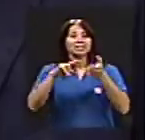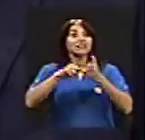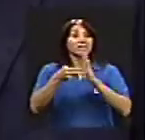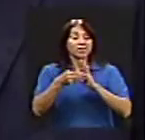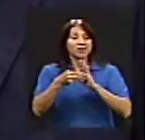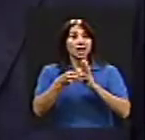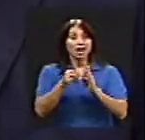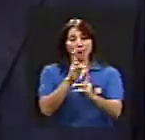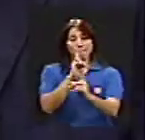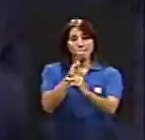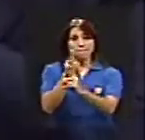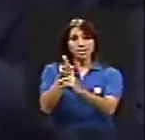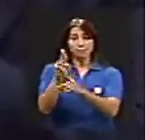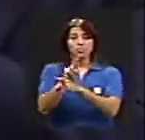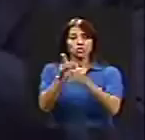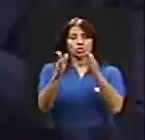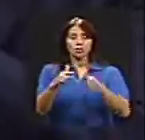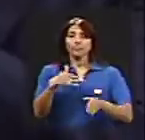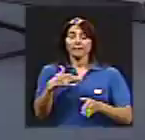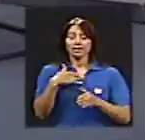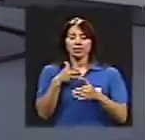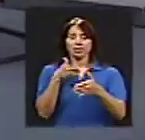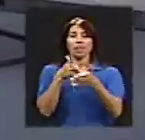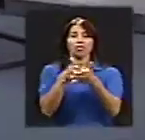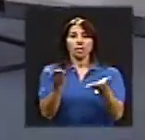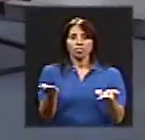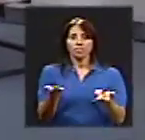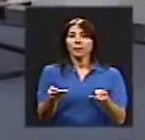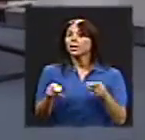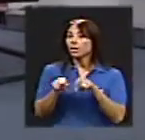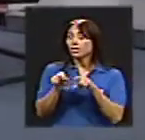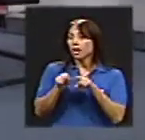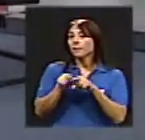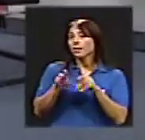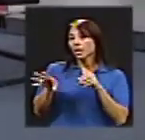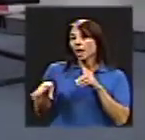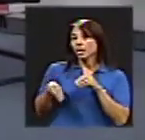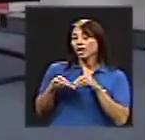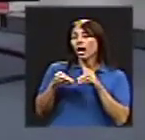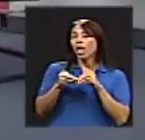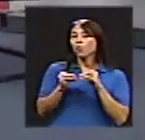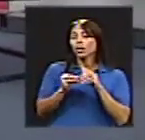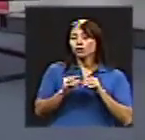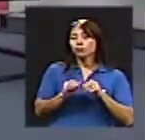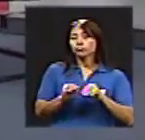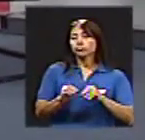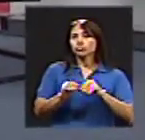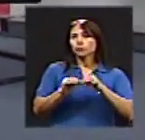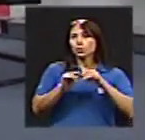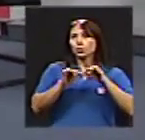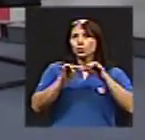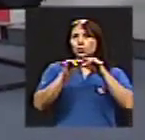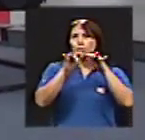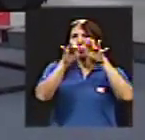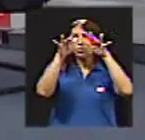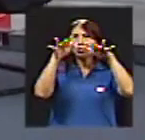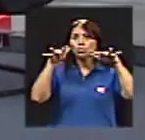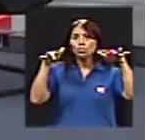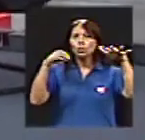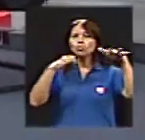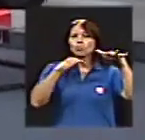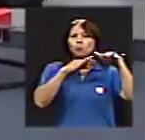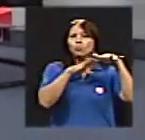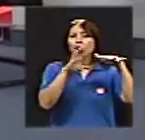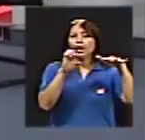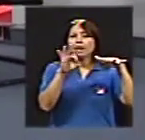propios usuarios en términos y de más, la tarifa. Agregado a efecto invernadero. Sí, claro, definitivamente. Eso es uno de los problemas